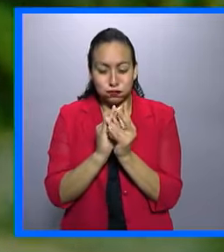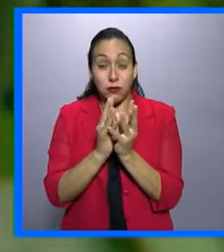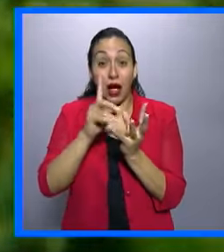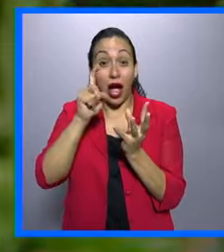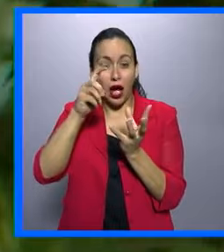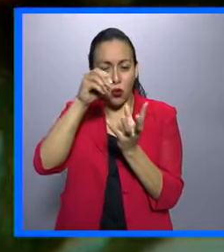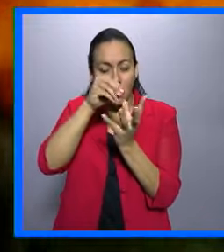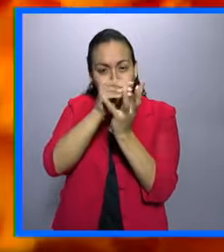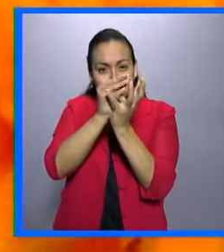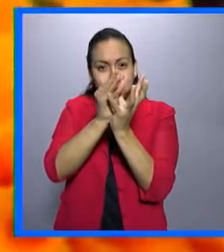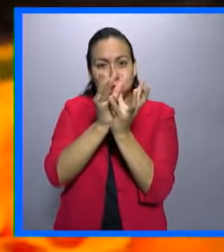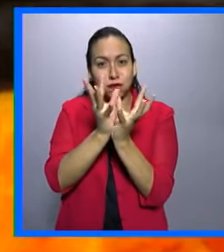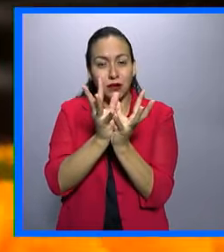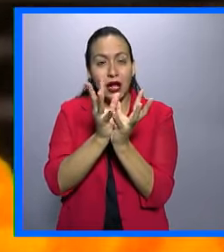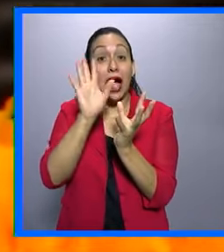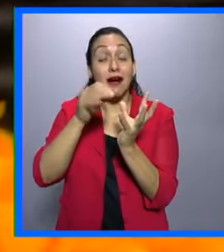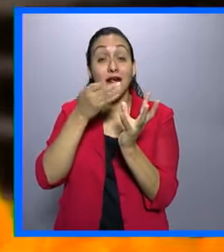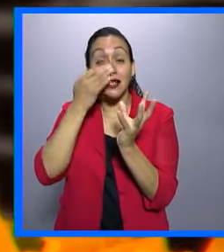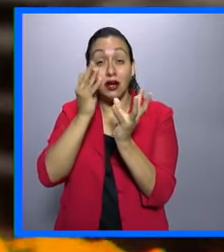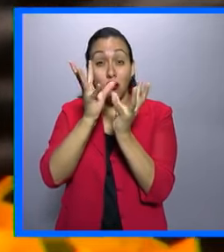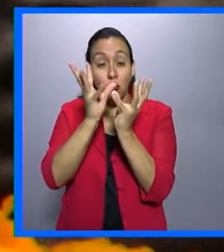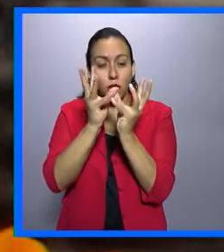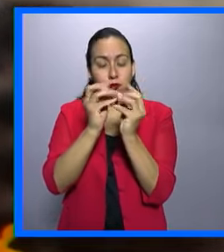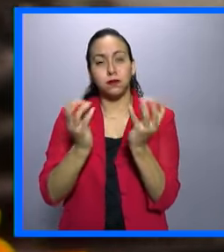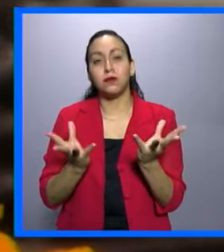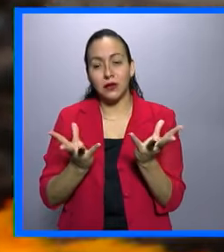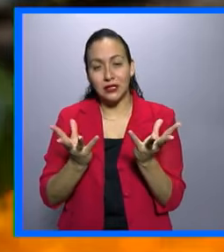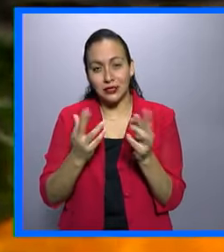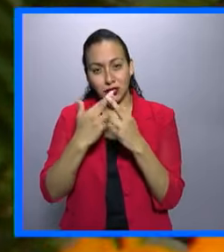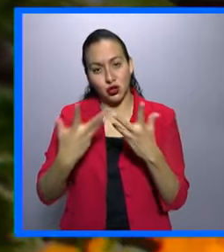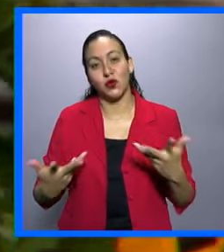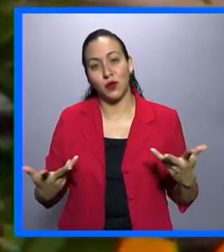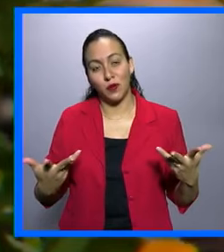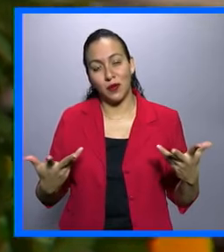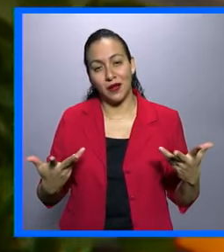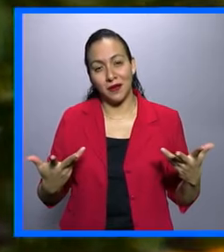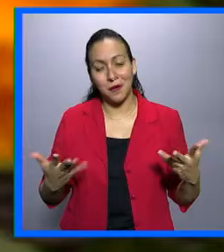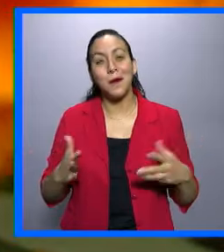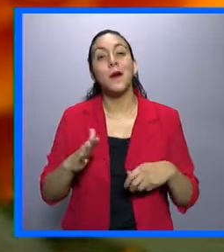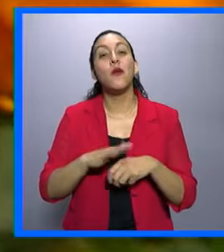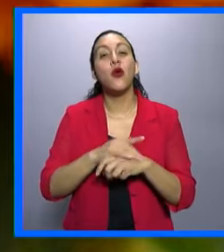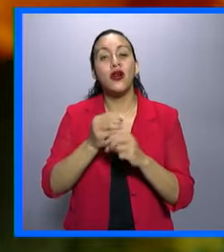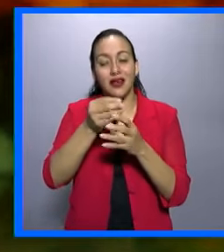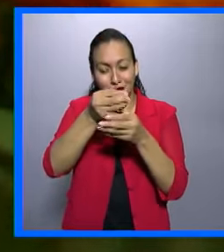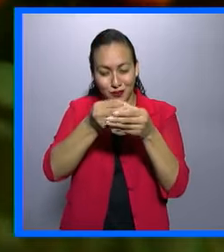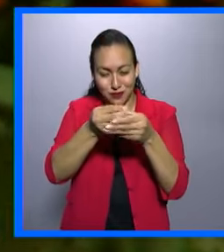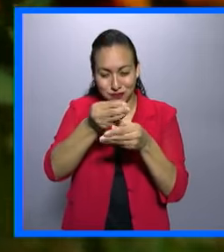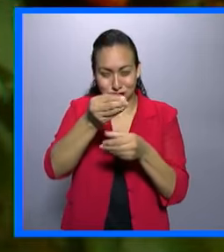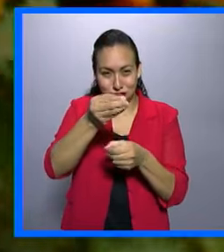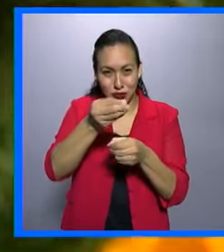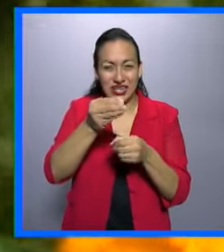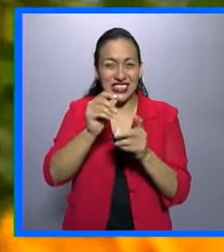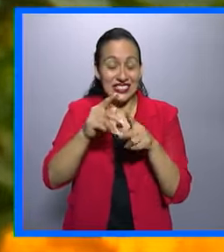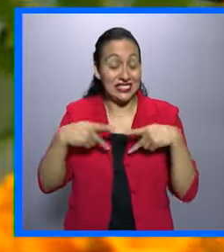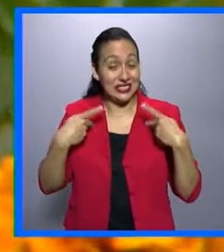agua que hay veces que las flores se llegan a romper del cuello, porque el cuello es muy